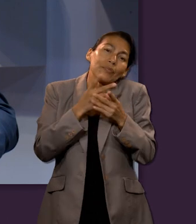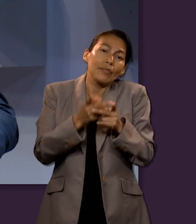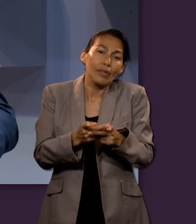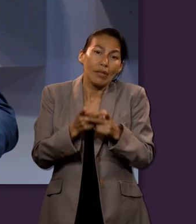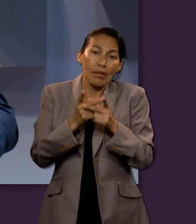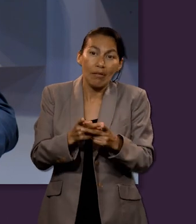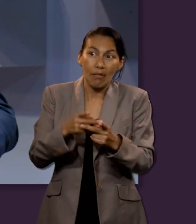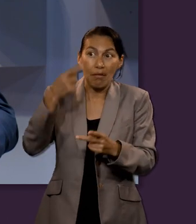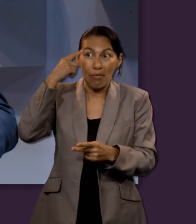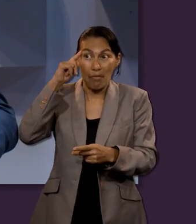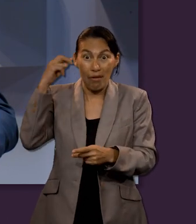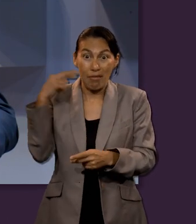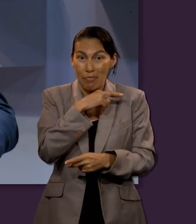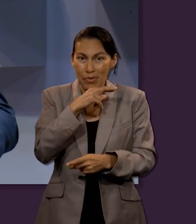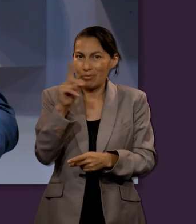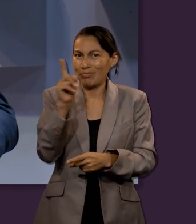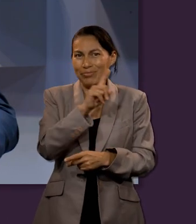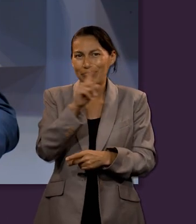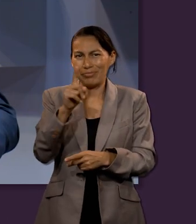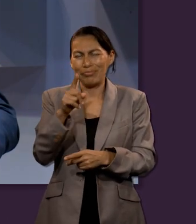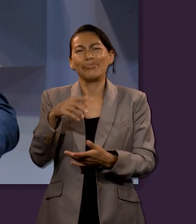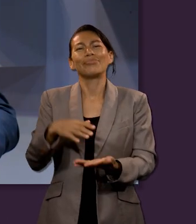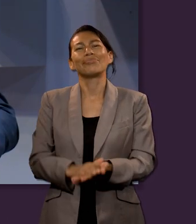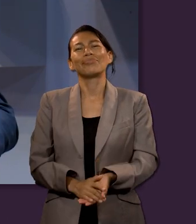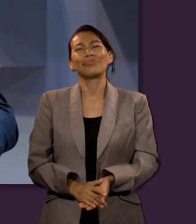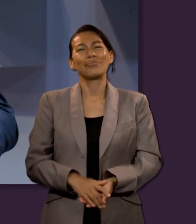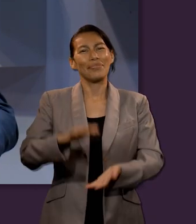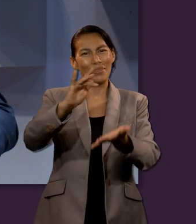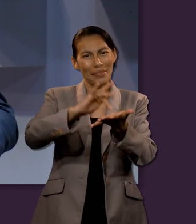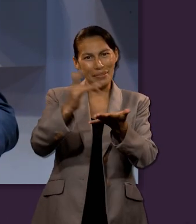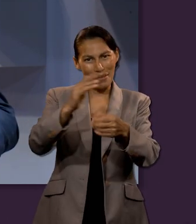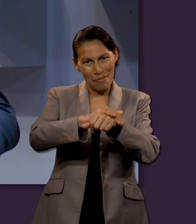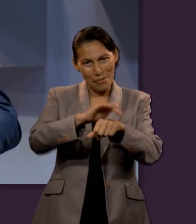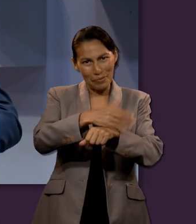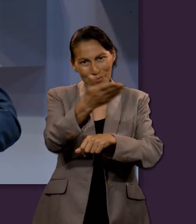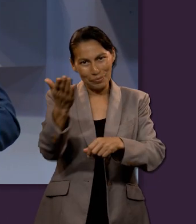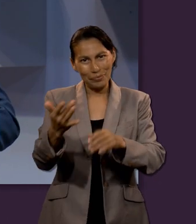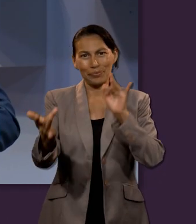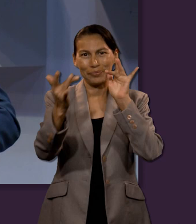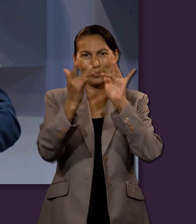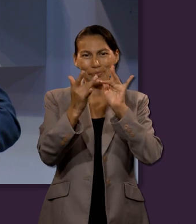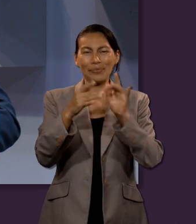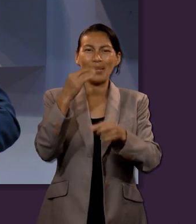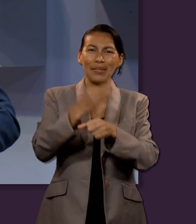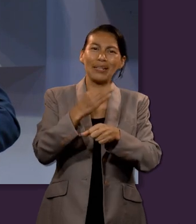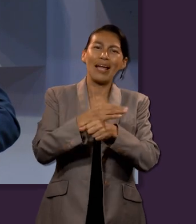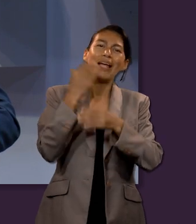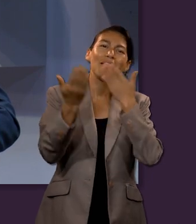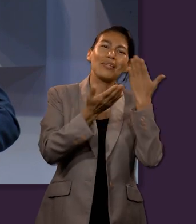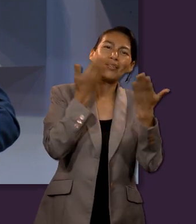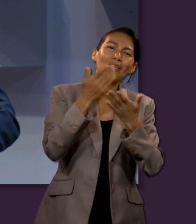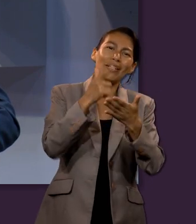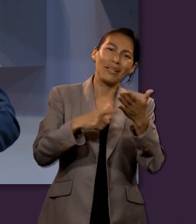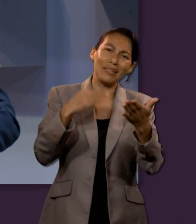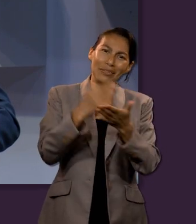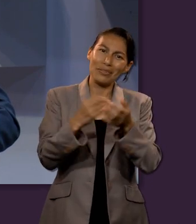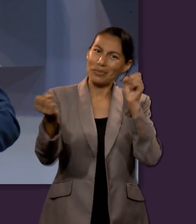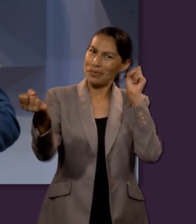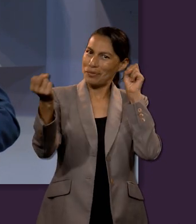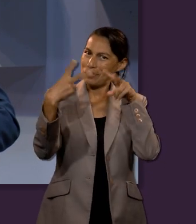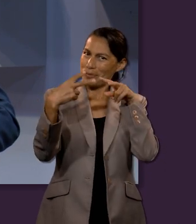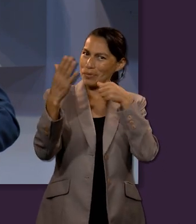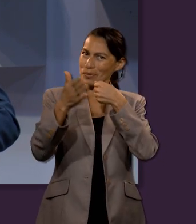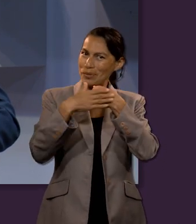clemente y piadoso tardo para la ira muchas gracias amigo por estar con nosotros en este esta